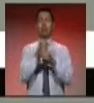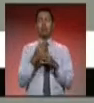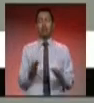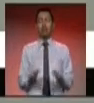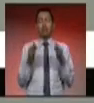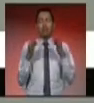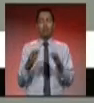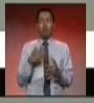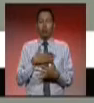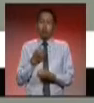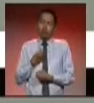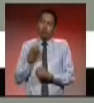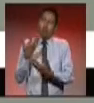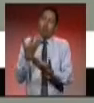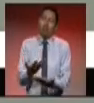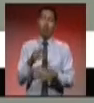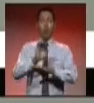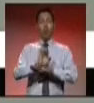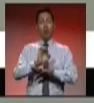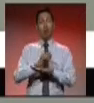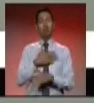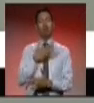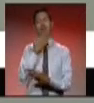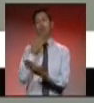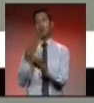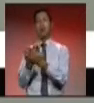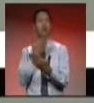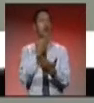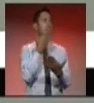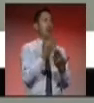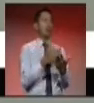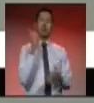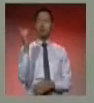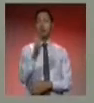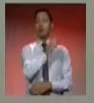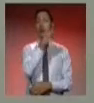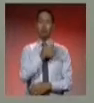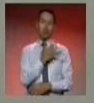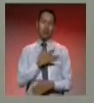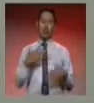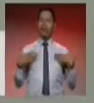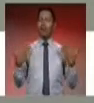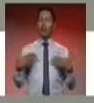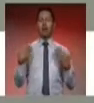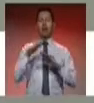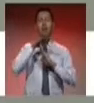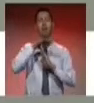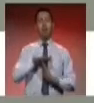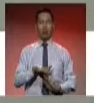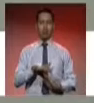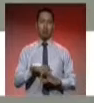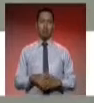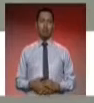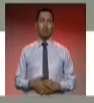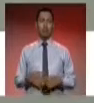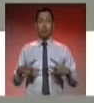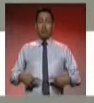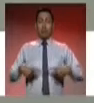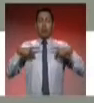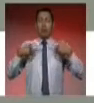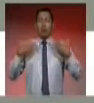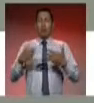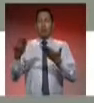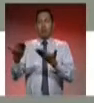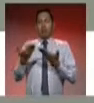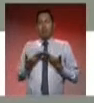patria. Me voy lleno de gratitud, de alegría, de paz interior. La vida me ha dado mucho